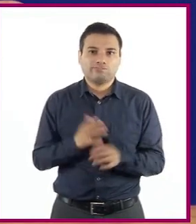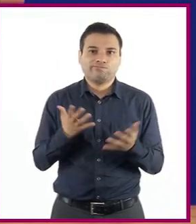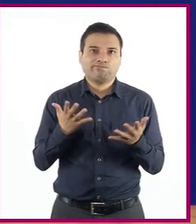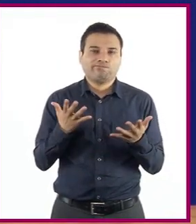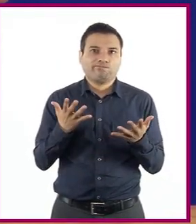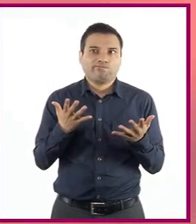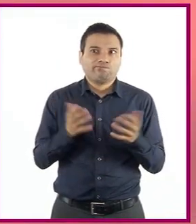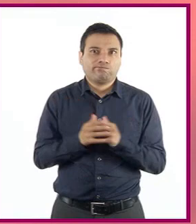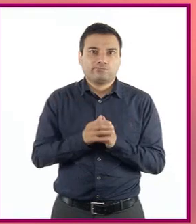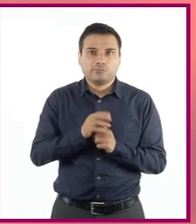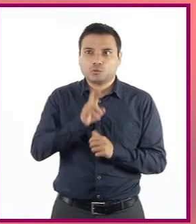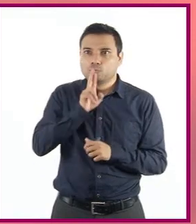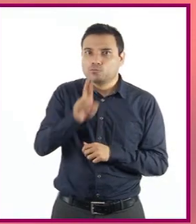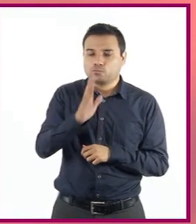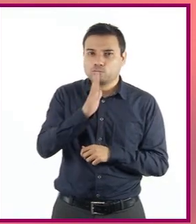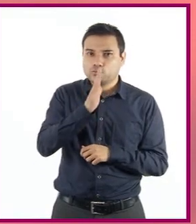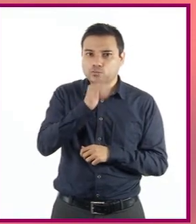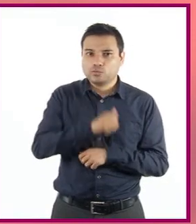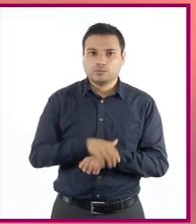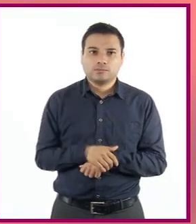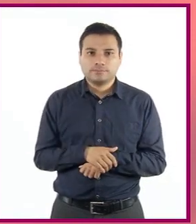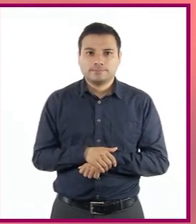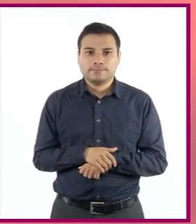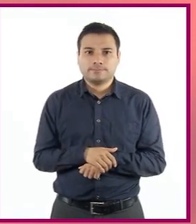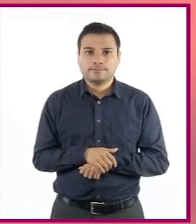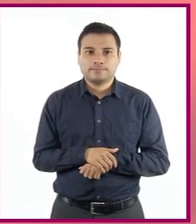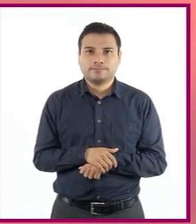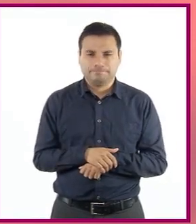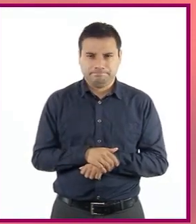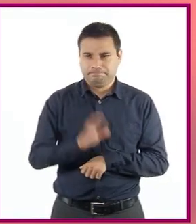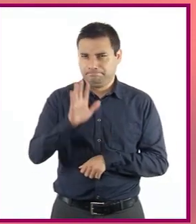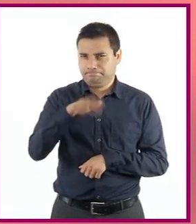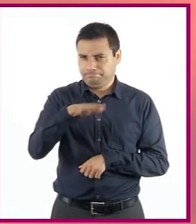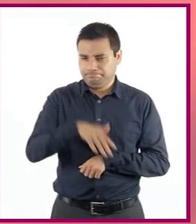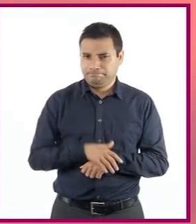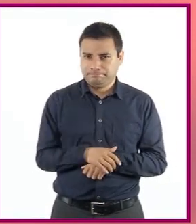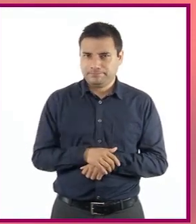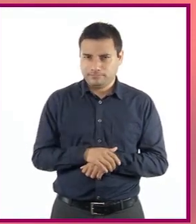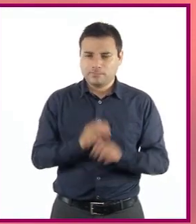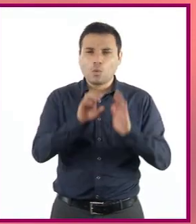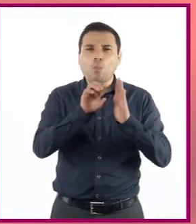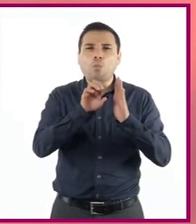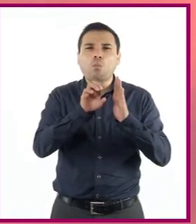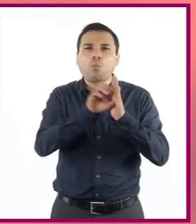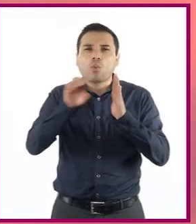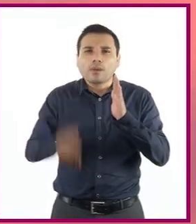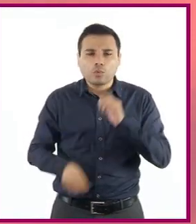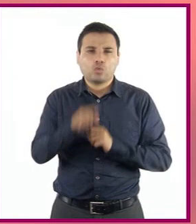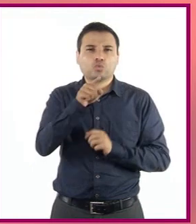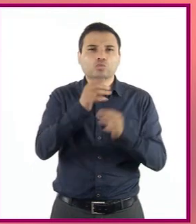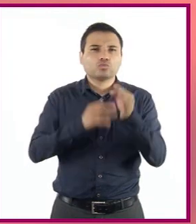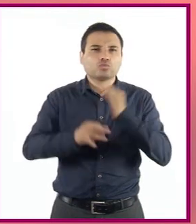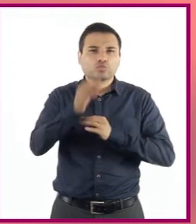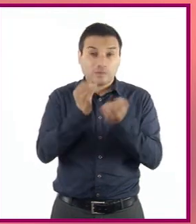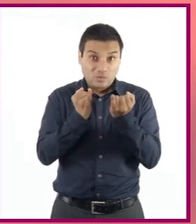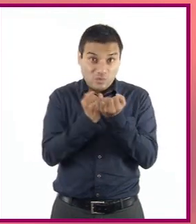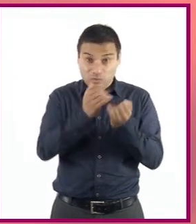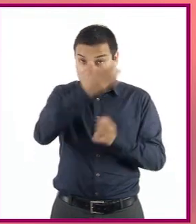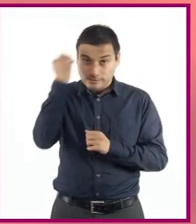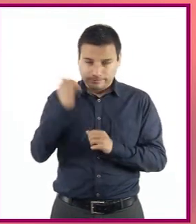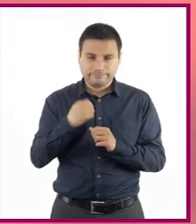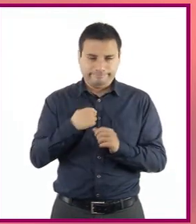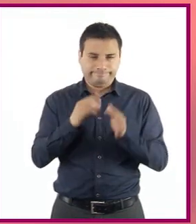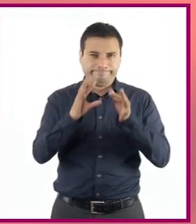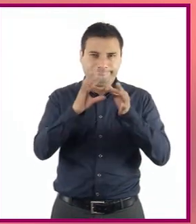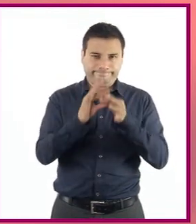esas preguntas. No te preocupes, Enrique. Si ustedes en casa están en la misma situación, tampoco se preocupen.